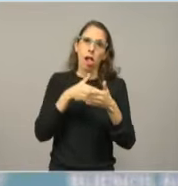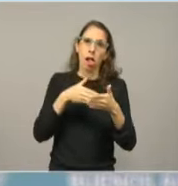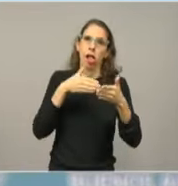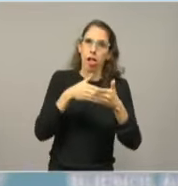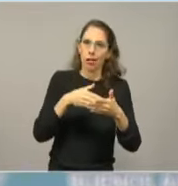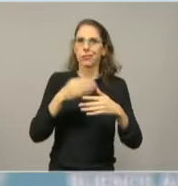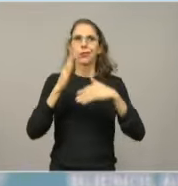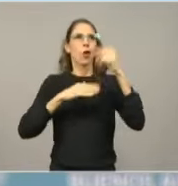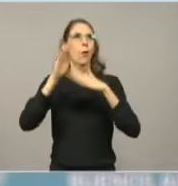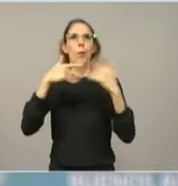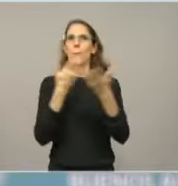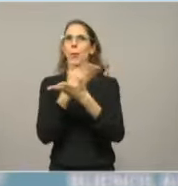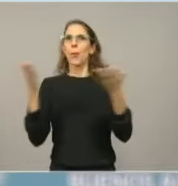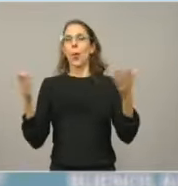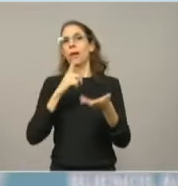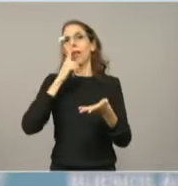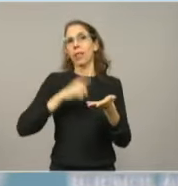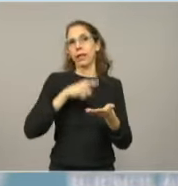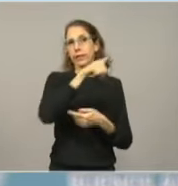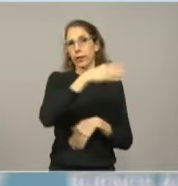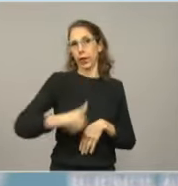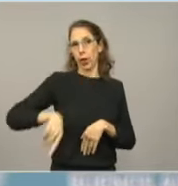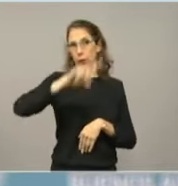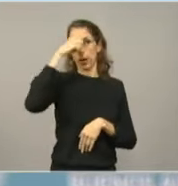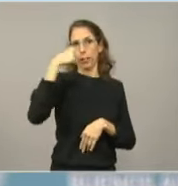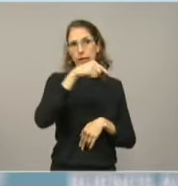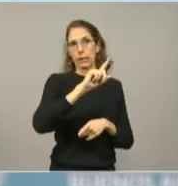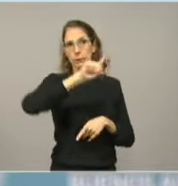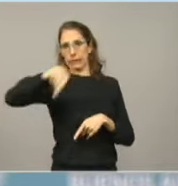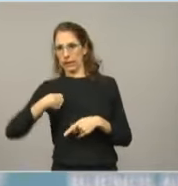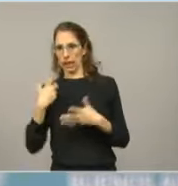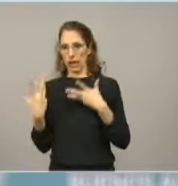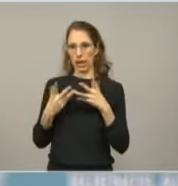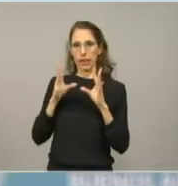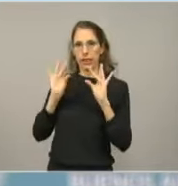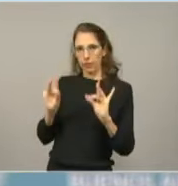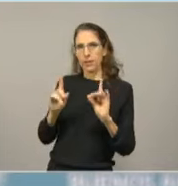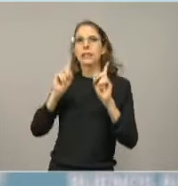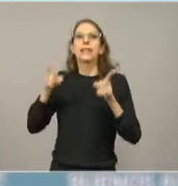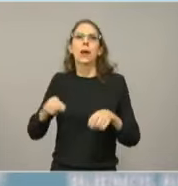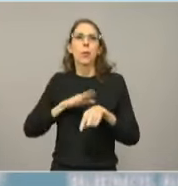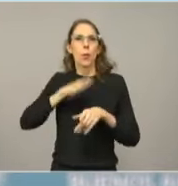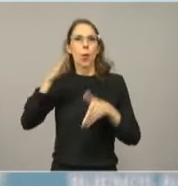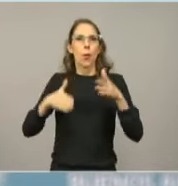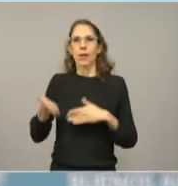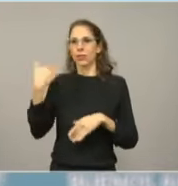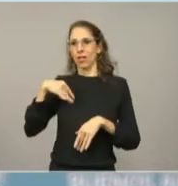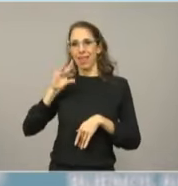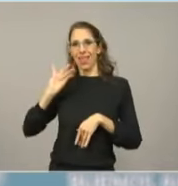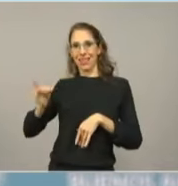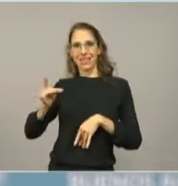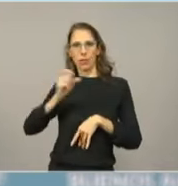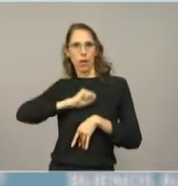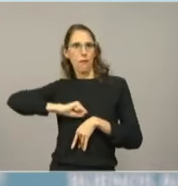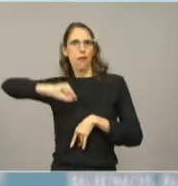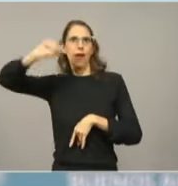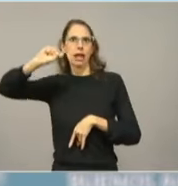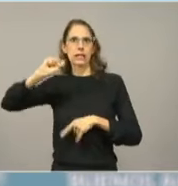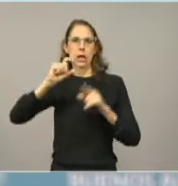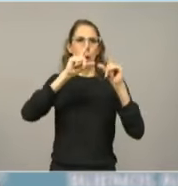las decisiones políticas que ha llevado el gobierno nacional e por los altos inflacionarios de diciembre que hubo que redeterminacion